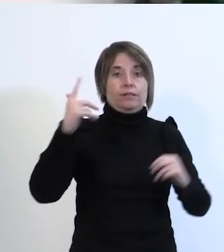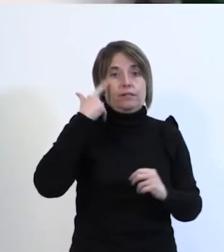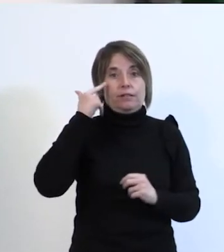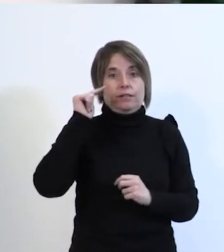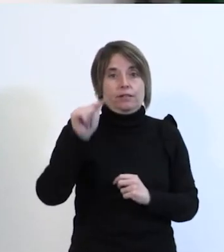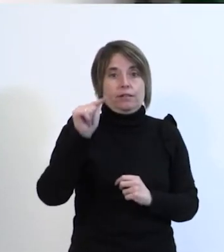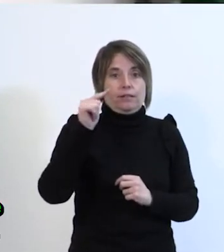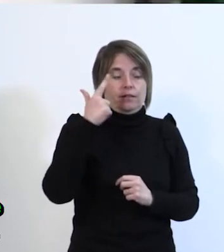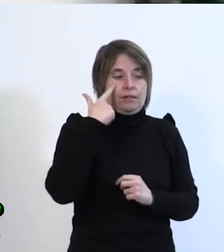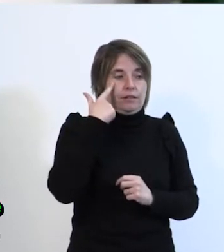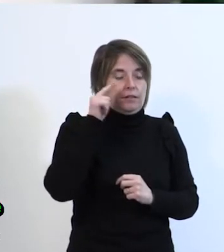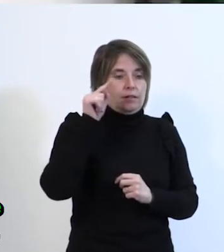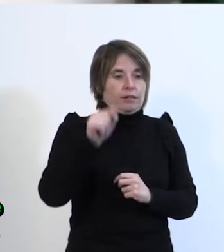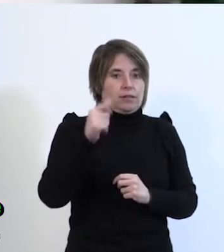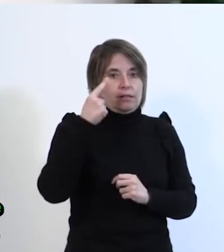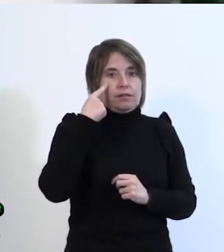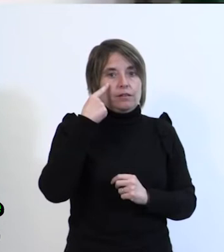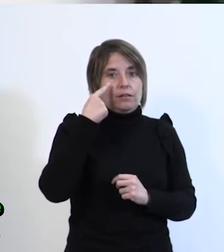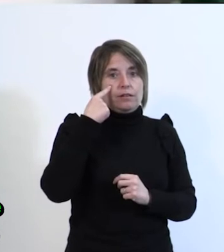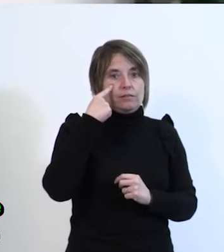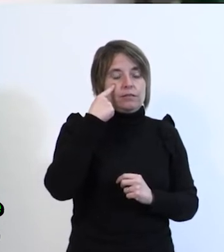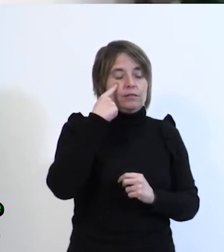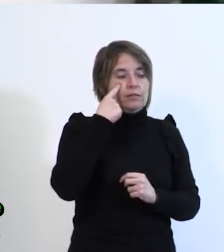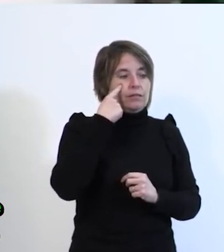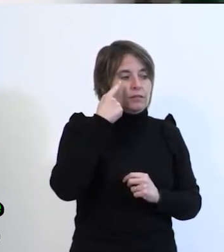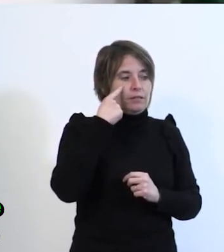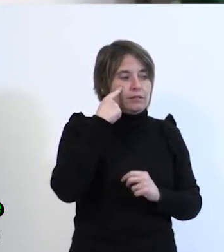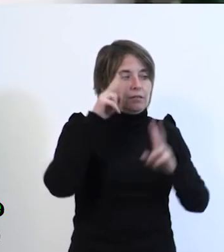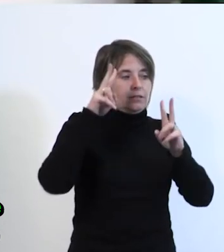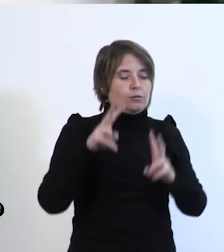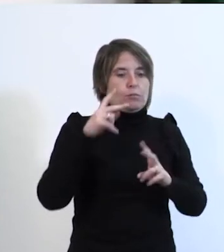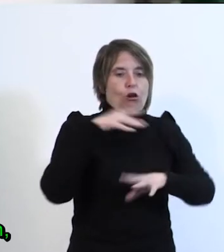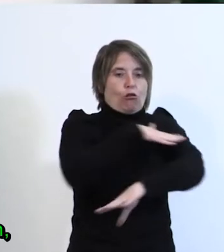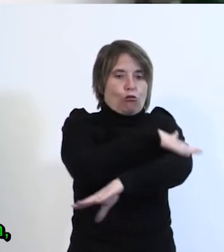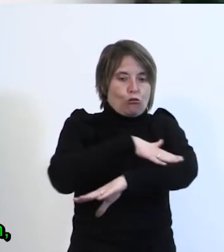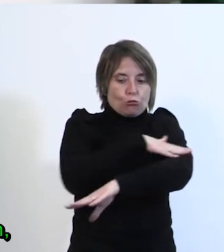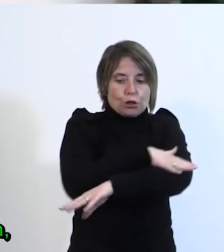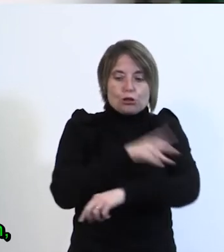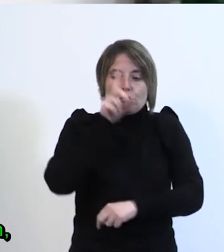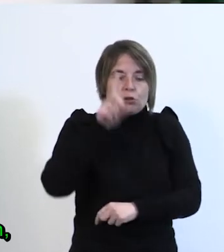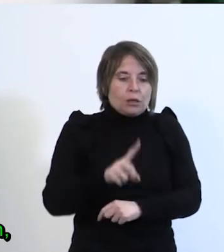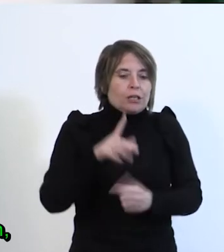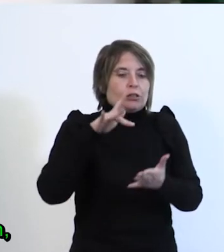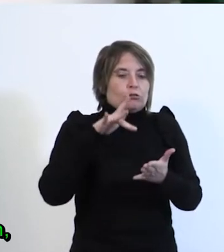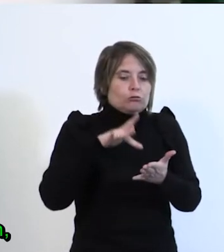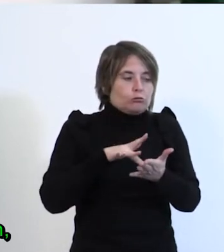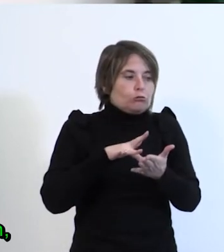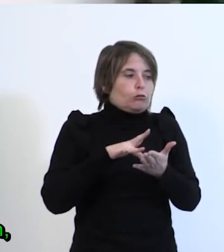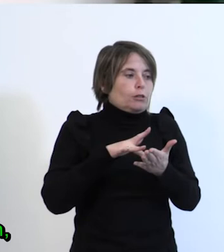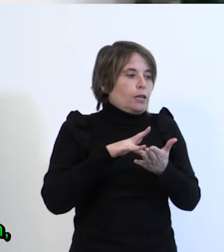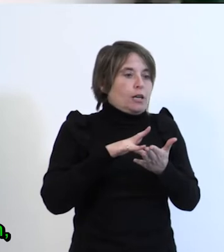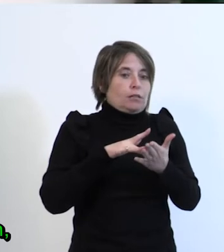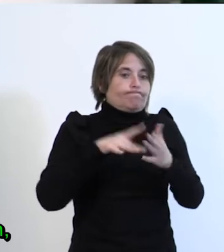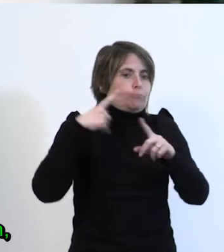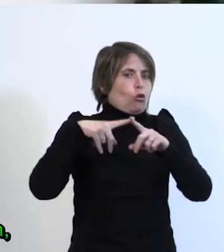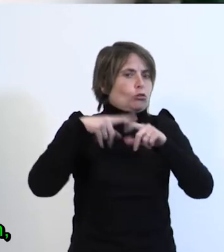2019, digamos, producto posiblemente del propio ejercicio de gobierno, pero también producto de muchas cosas